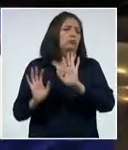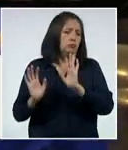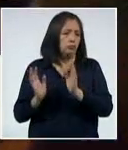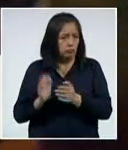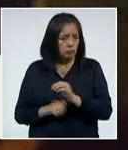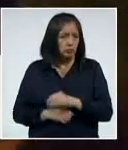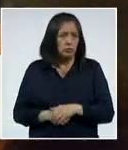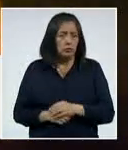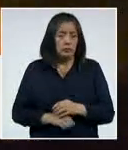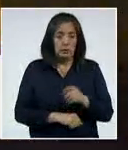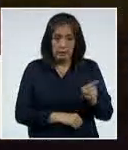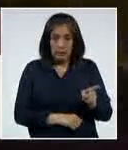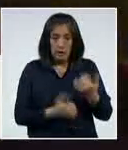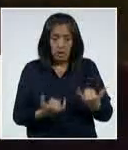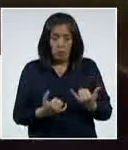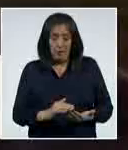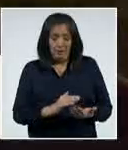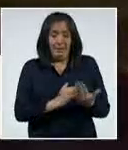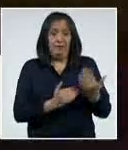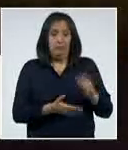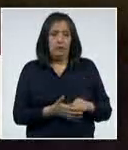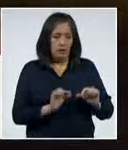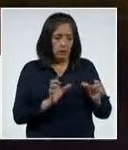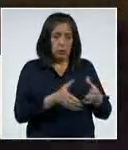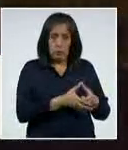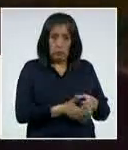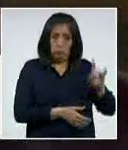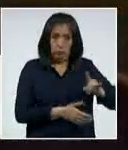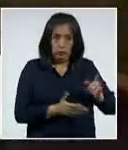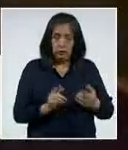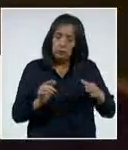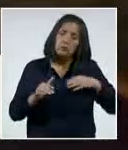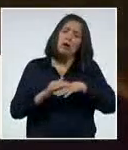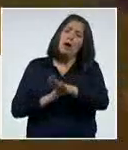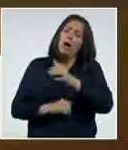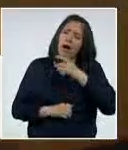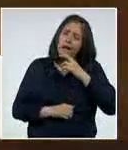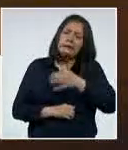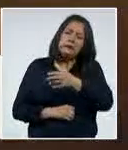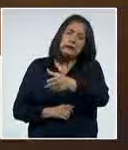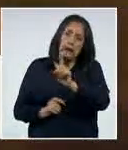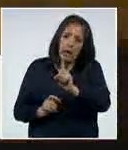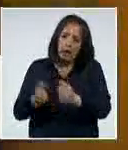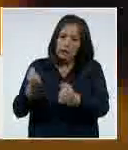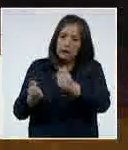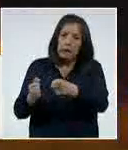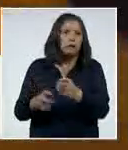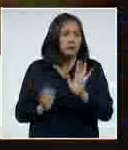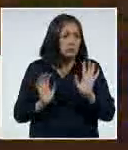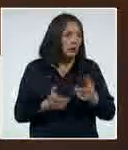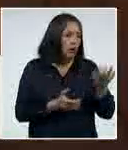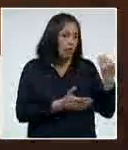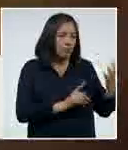delincuente. Esta madrugada el Escuadrón de Emergencia Este 2 intervino en Chaclacayo, la camioneta implicada en el presunto secuestro.